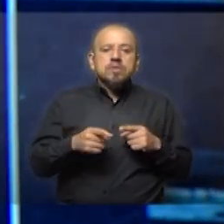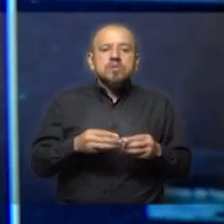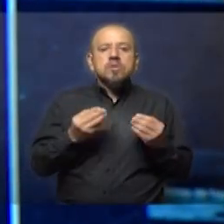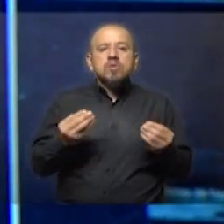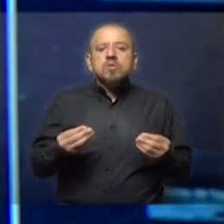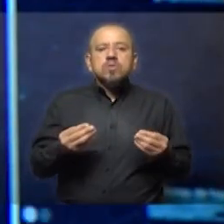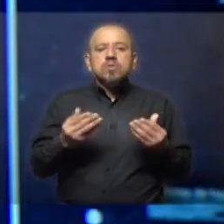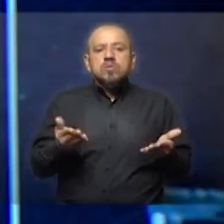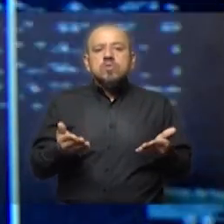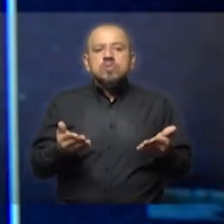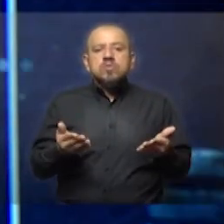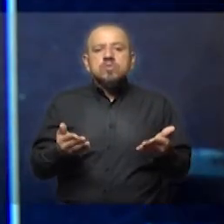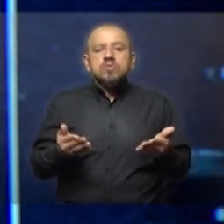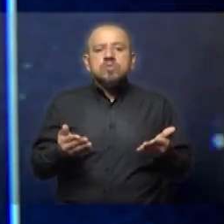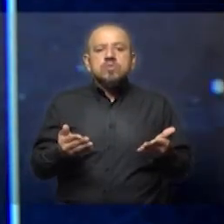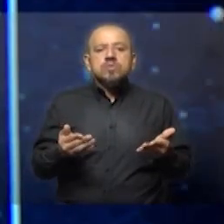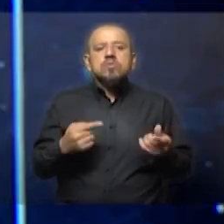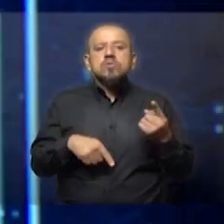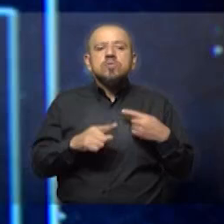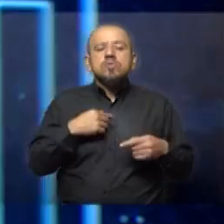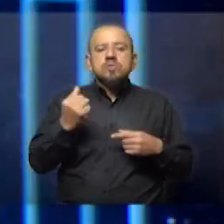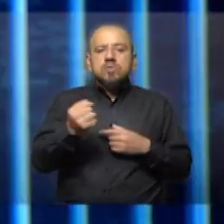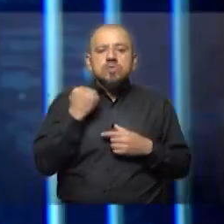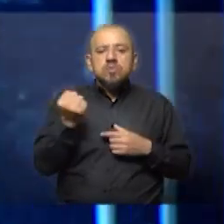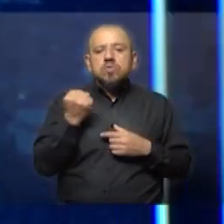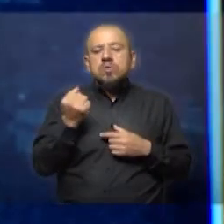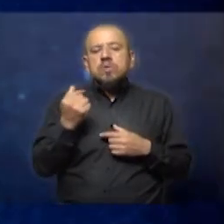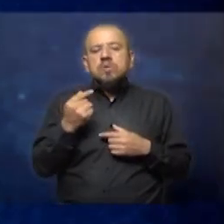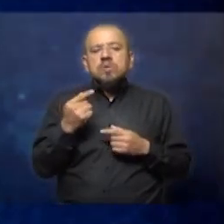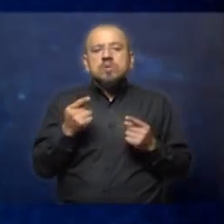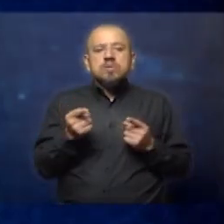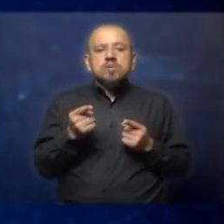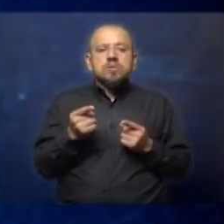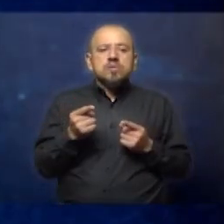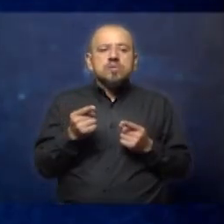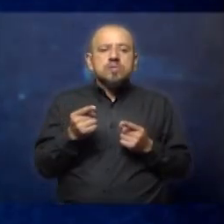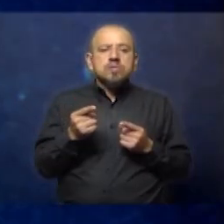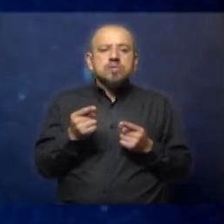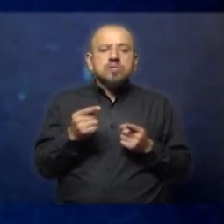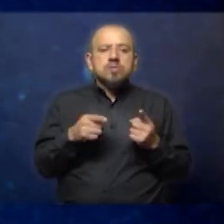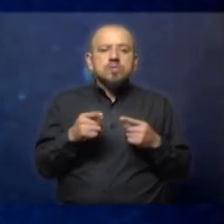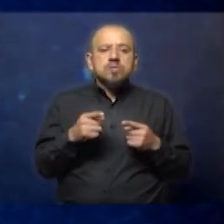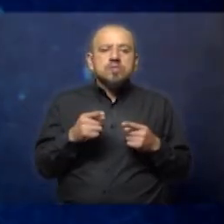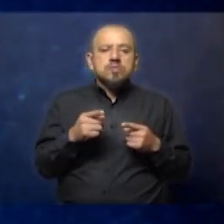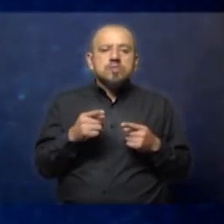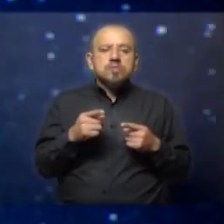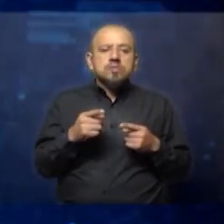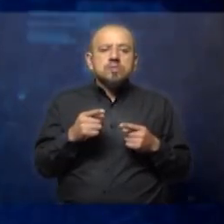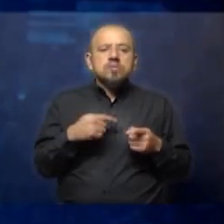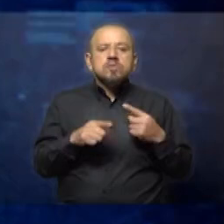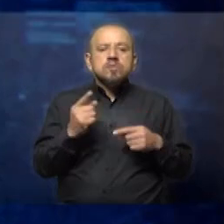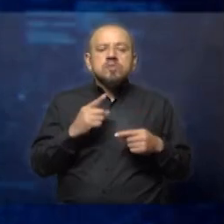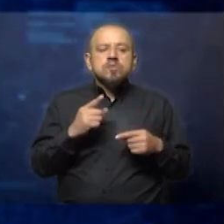posicionarnos ante la polarización y la importancia de intentar quebrar esos argumentos